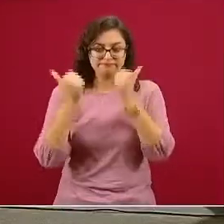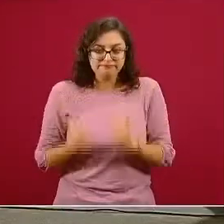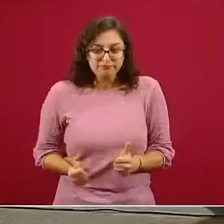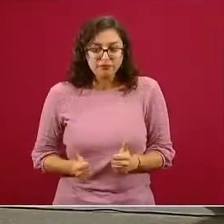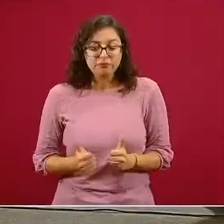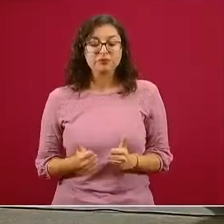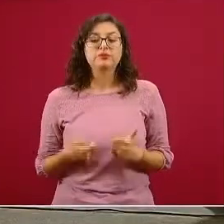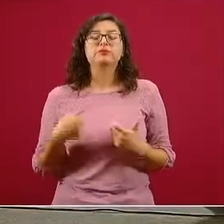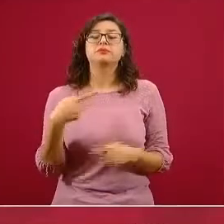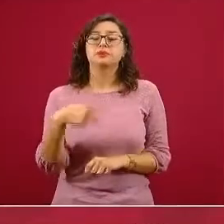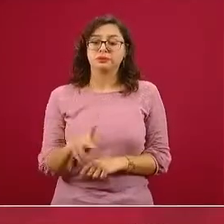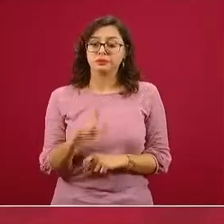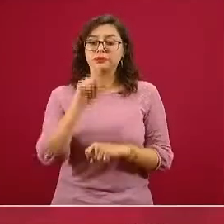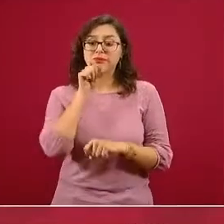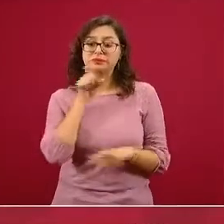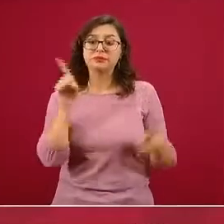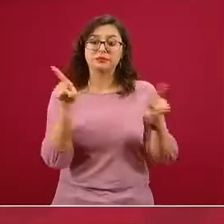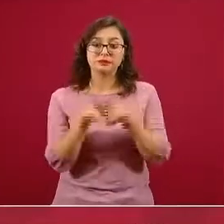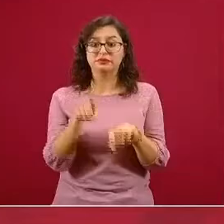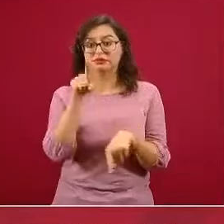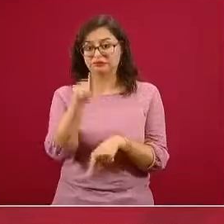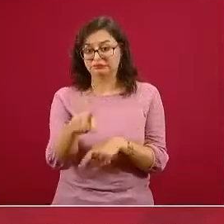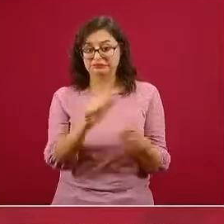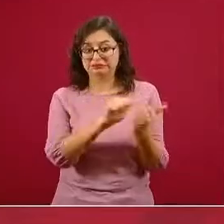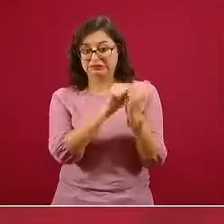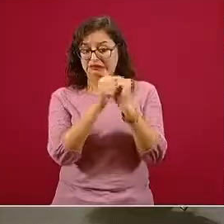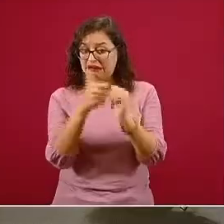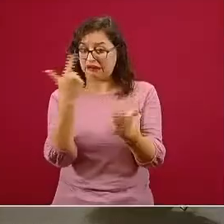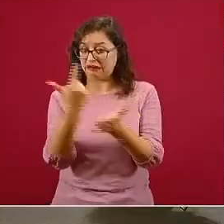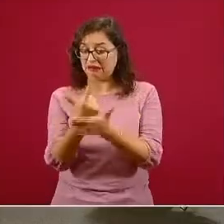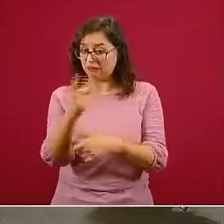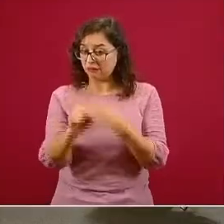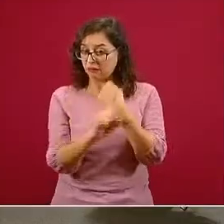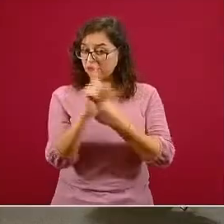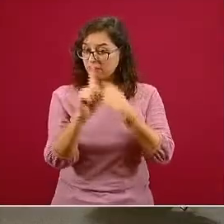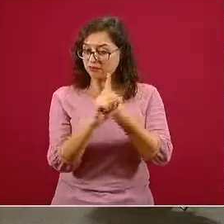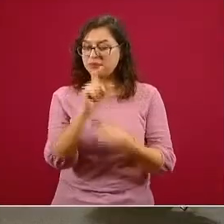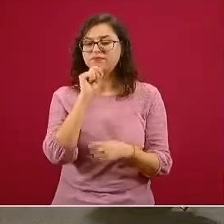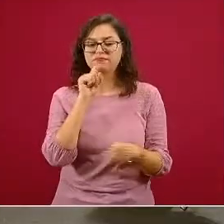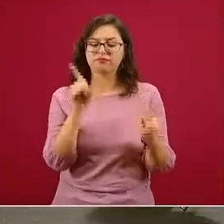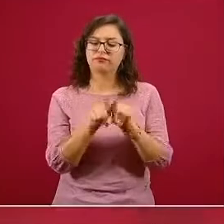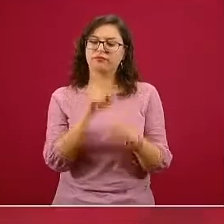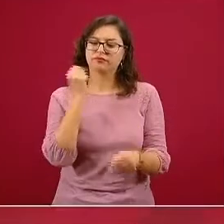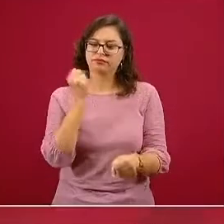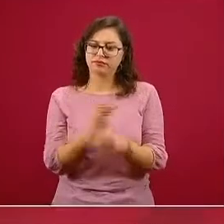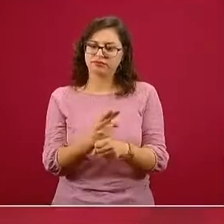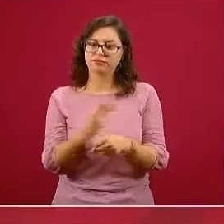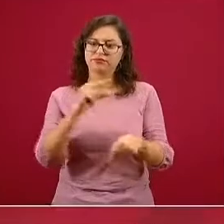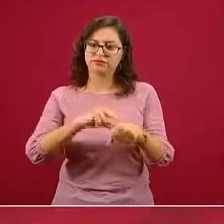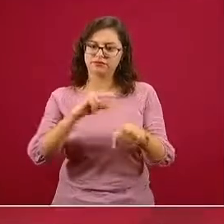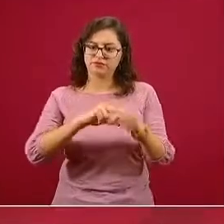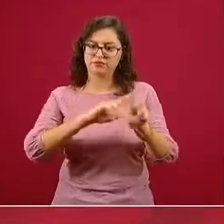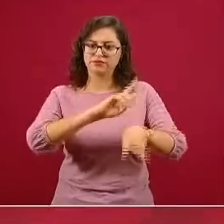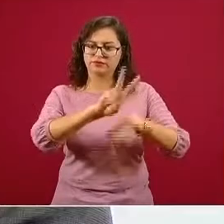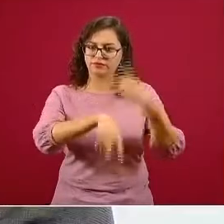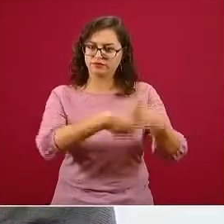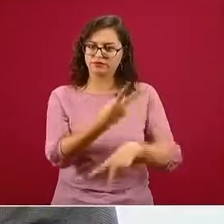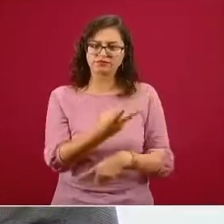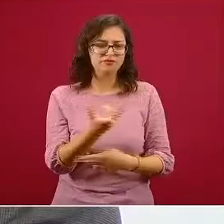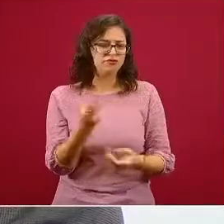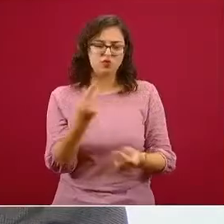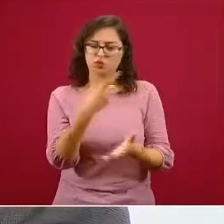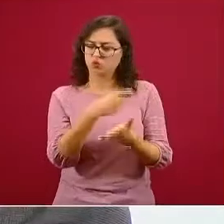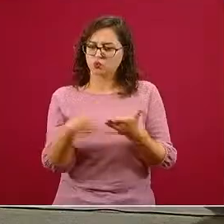pero además, si es una persona que tiene alto riesgo de complicación, acudir tempranamente a la consulta médica. Recomendamos no